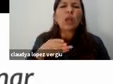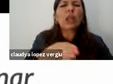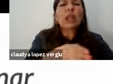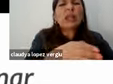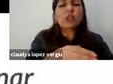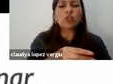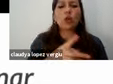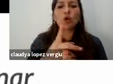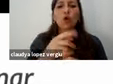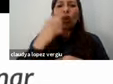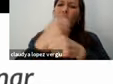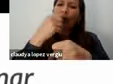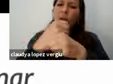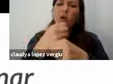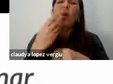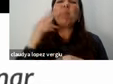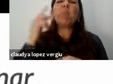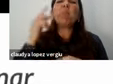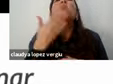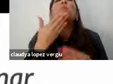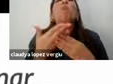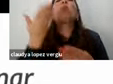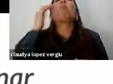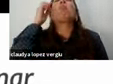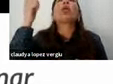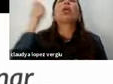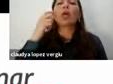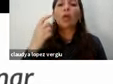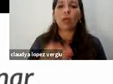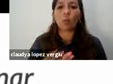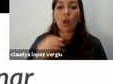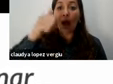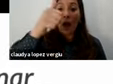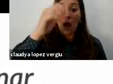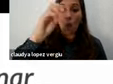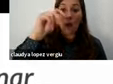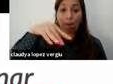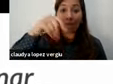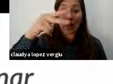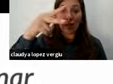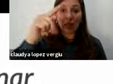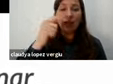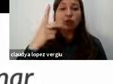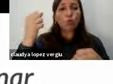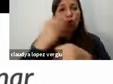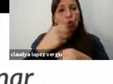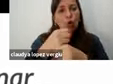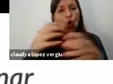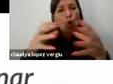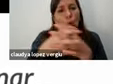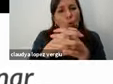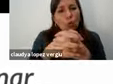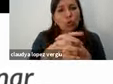del proyecto y por qué se hizo. Bueno, Aguamaki es una organización sin fines de lucro que empezó en el